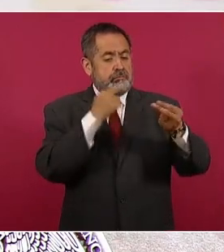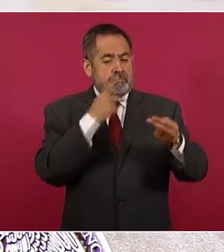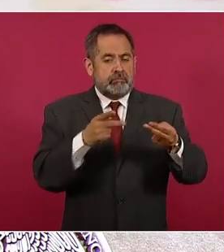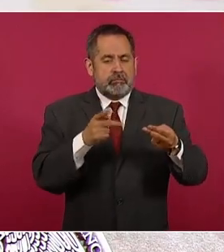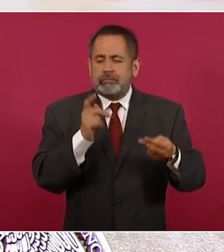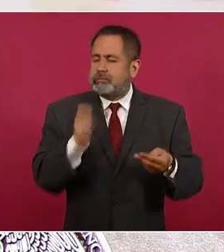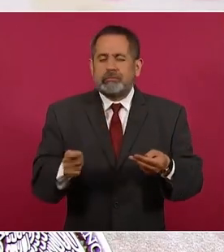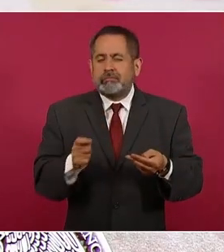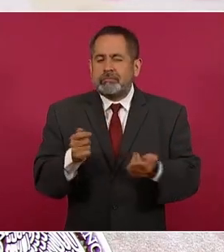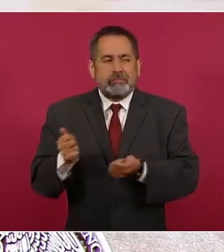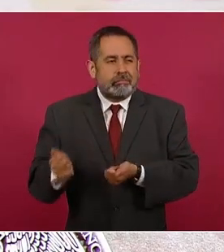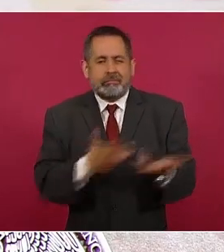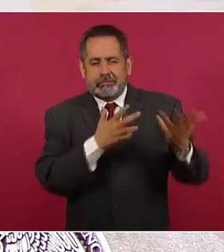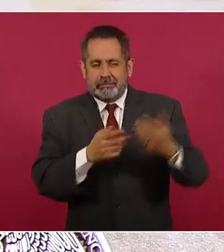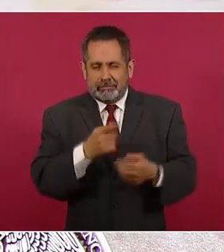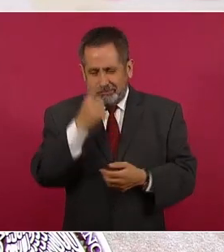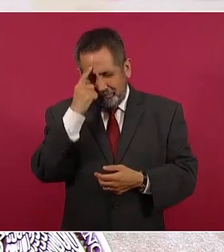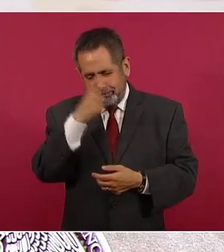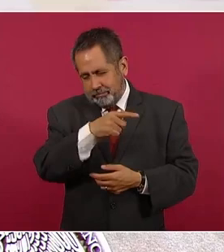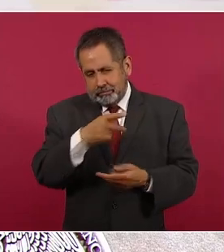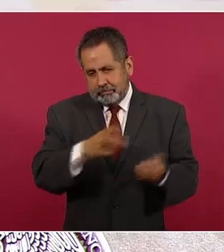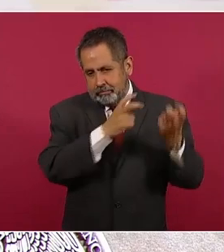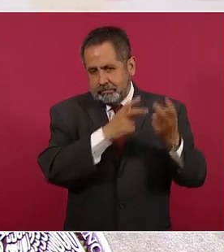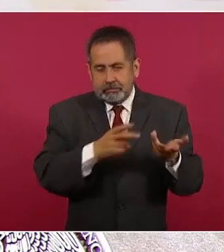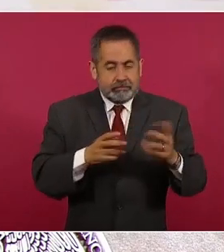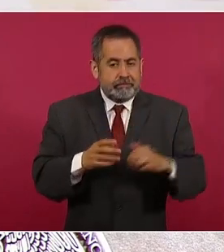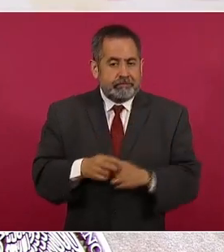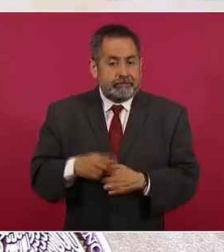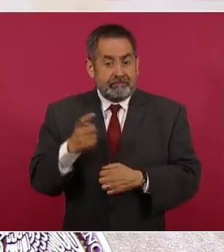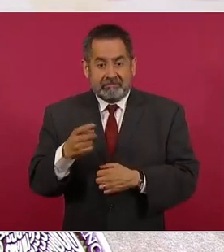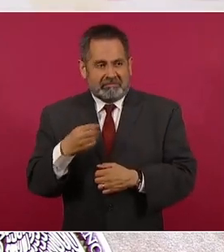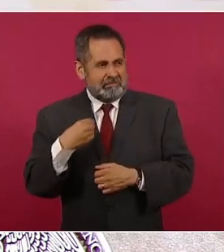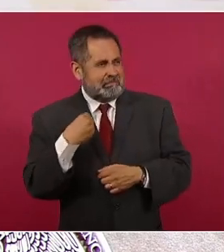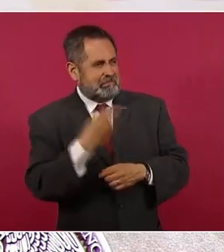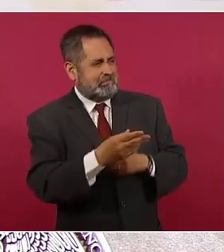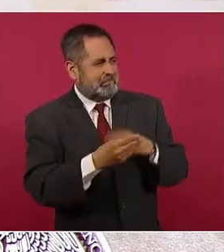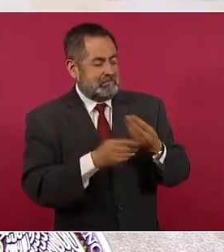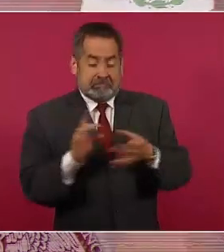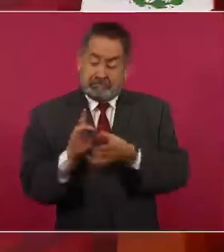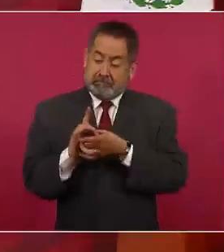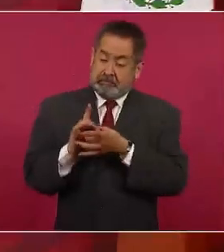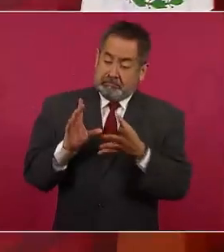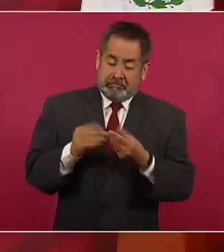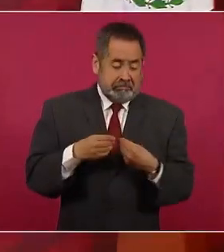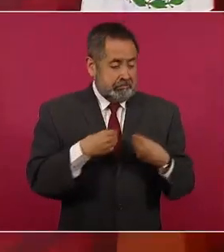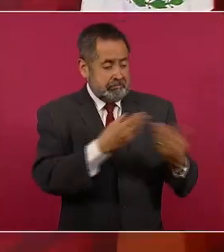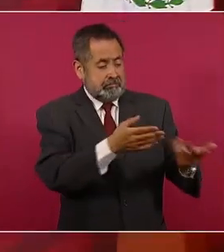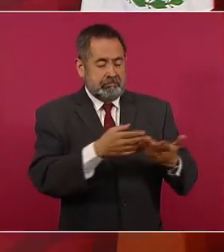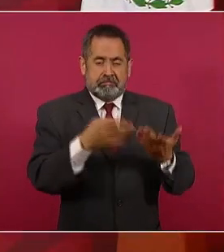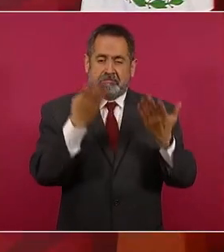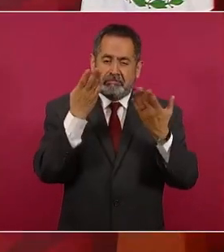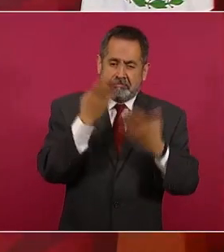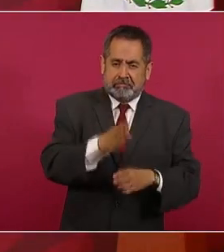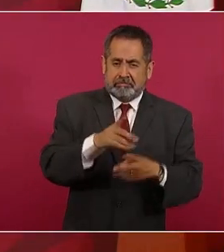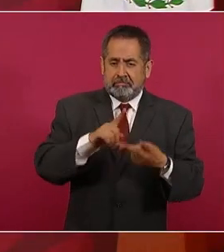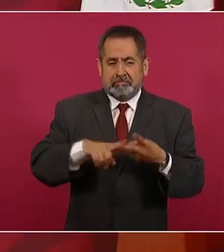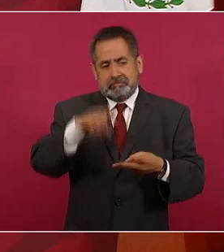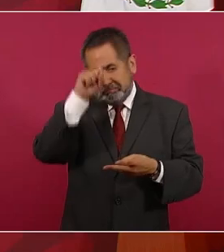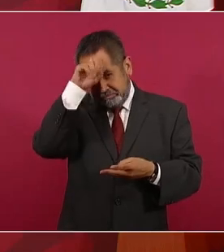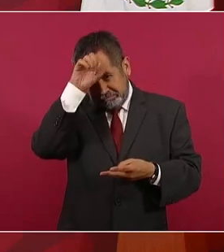de bienes del Estado. Y así entregaron los bancos, las